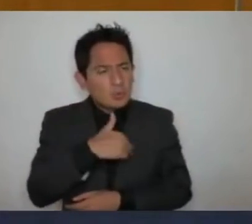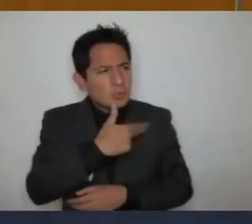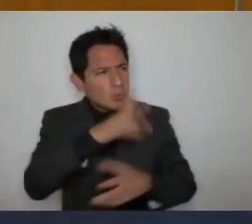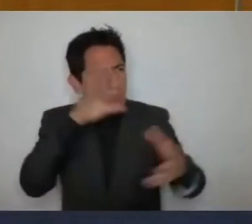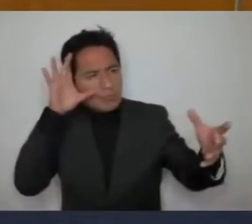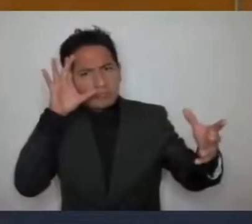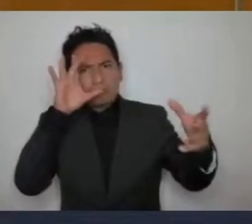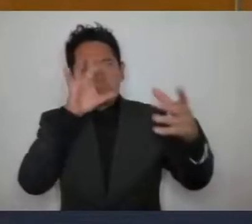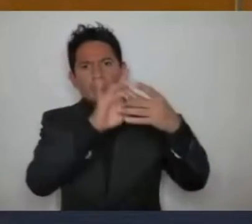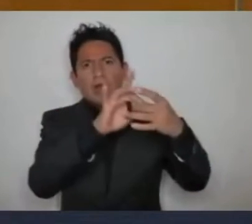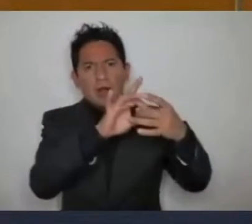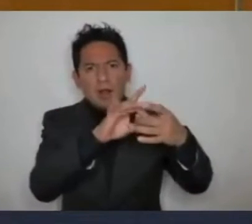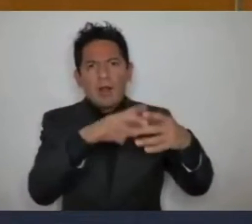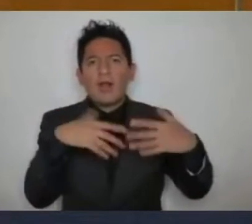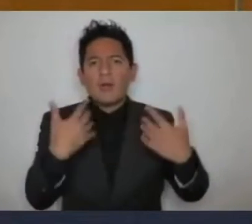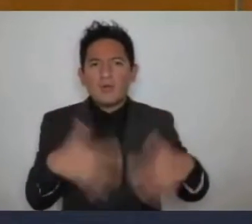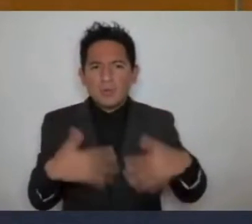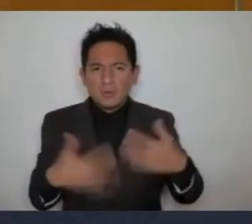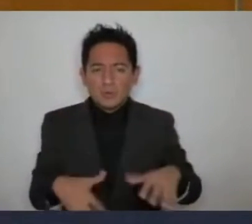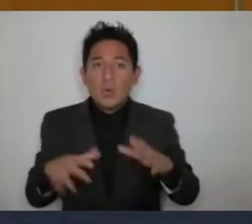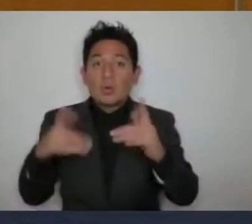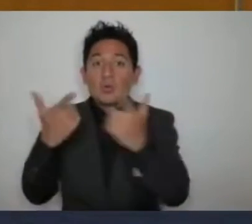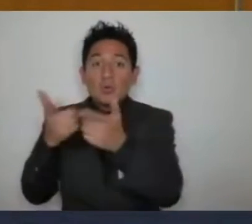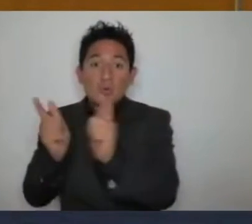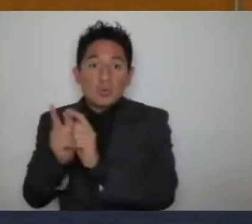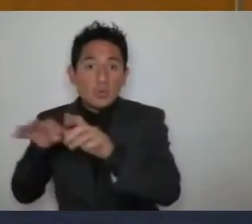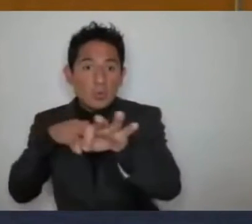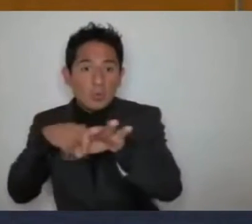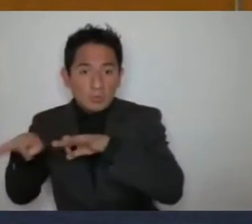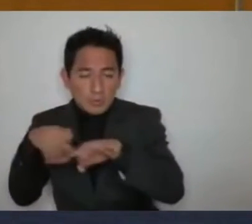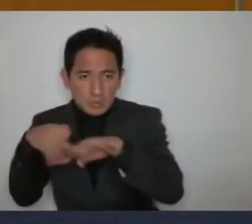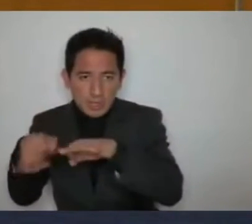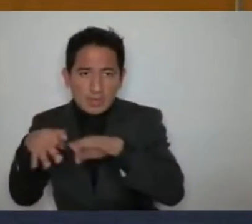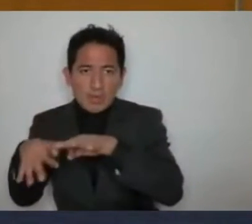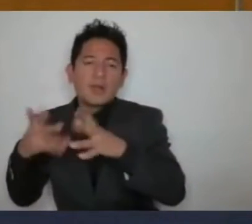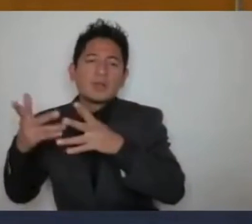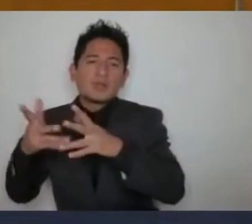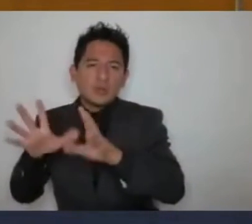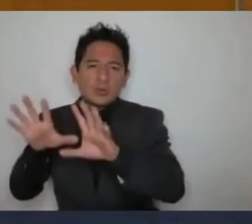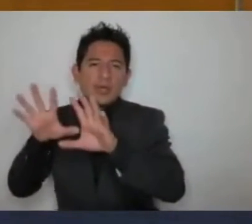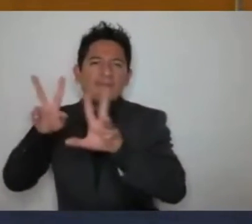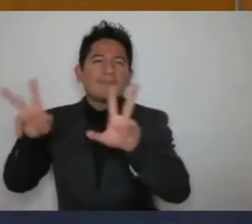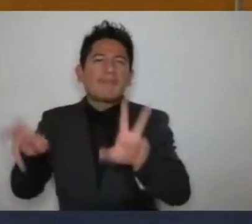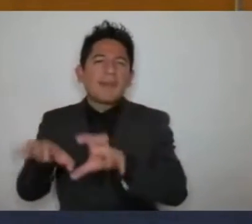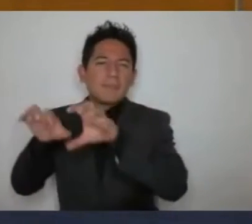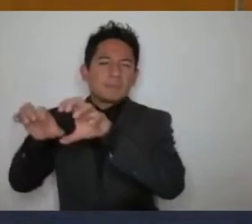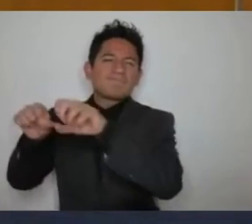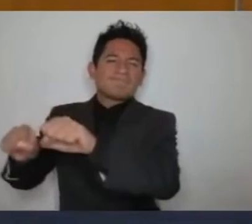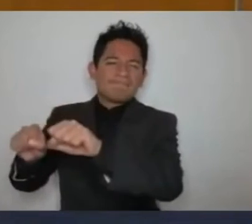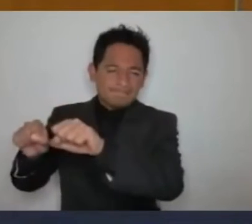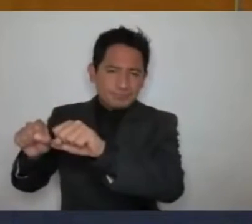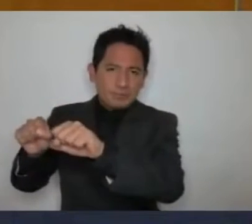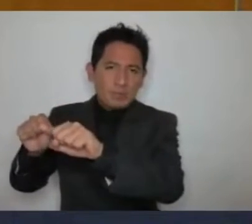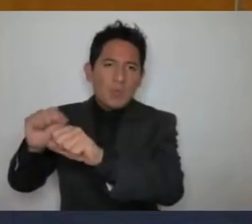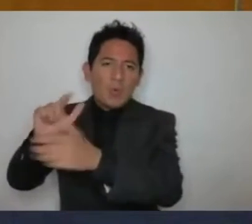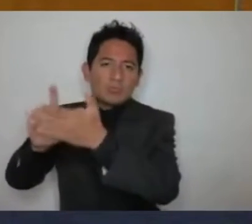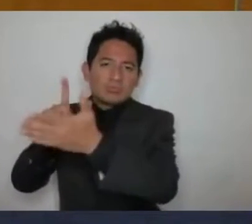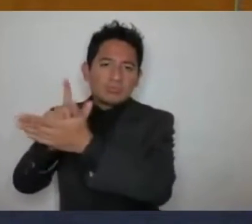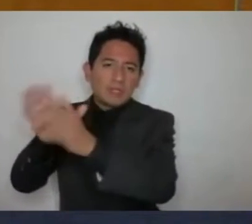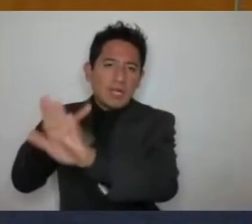trabajo con la visita a México del grupo de trabajo sobre la detención arbitraria entonces además de todo este protocolo